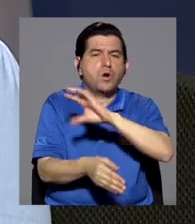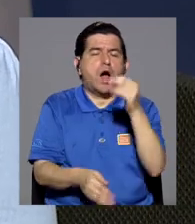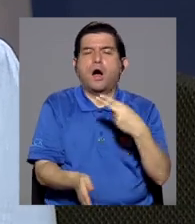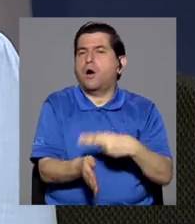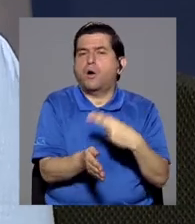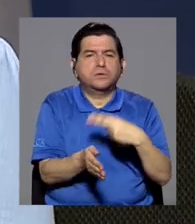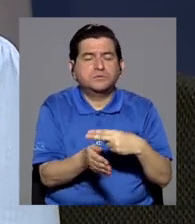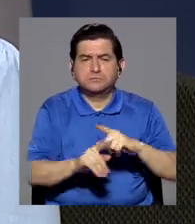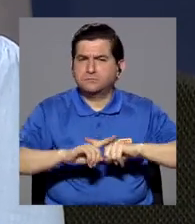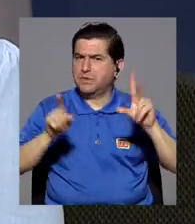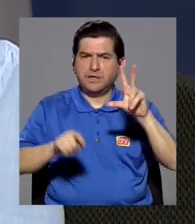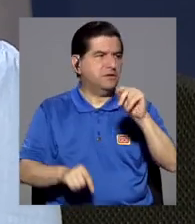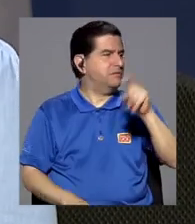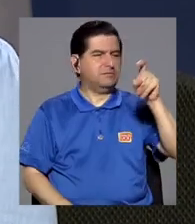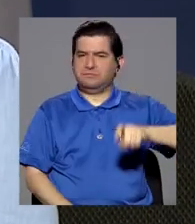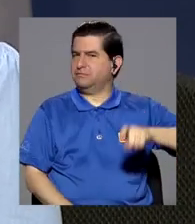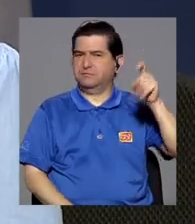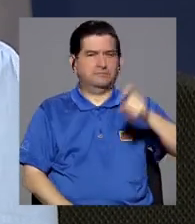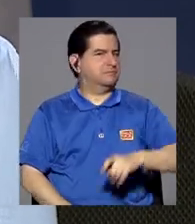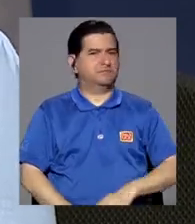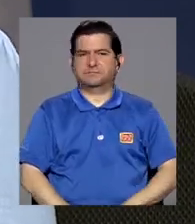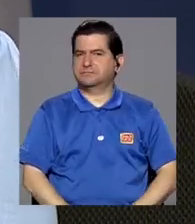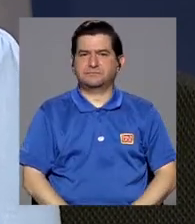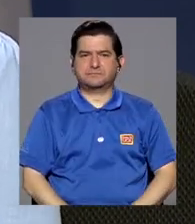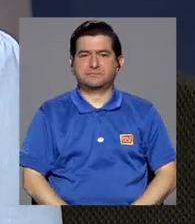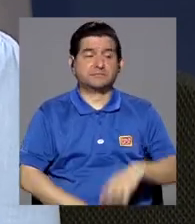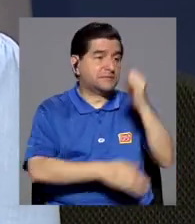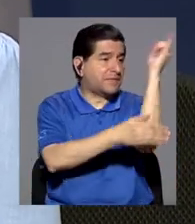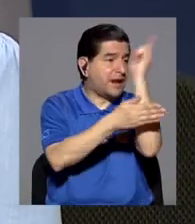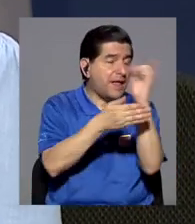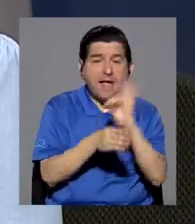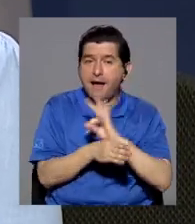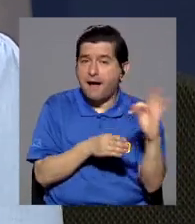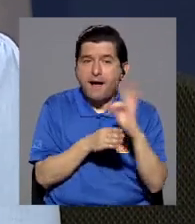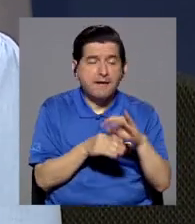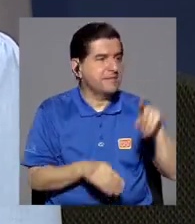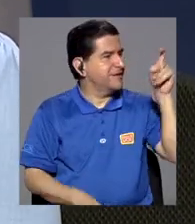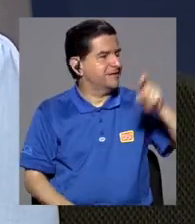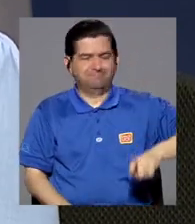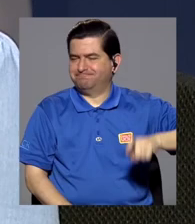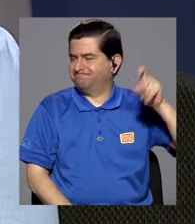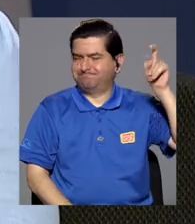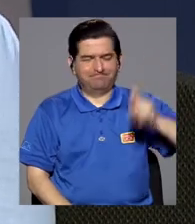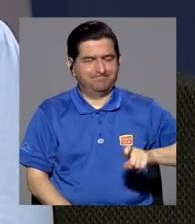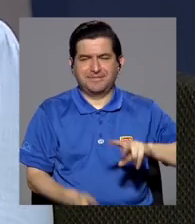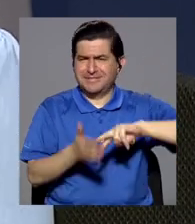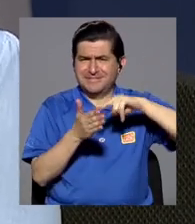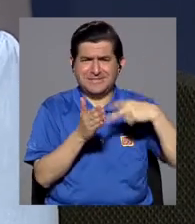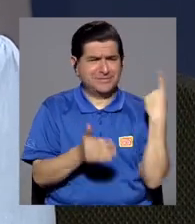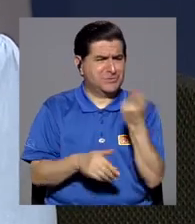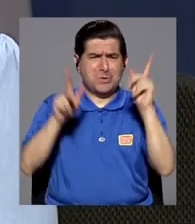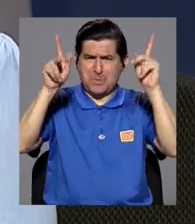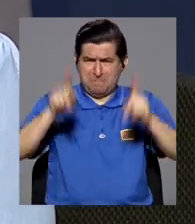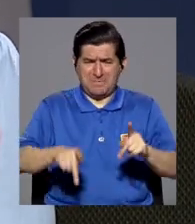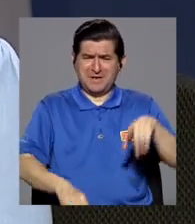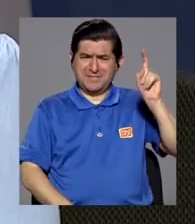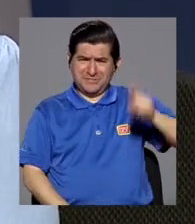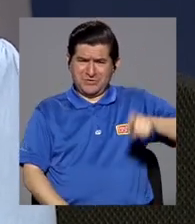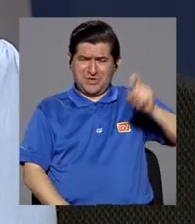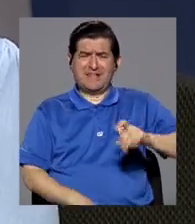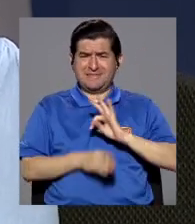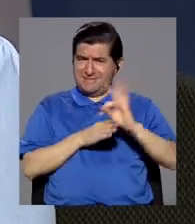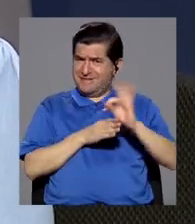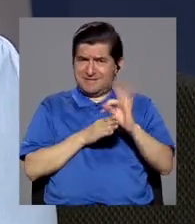hospital pero no no necesariamente la arteterapia no necesariamente es solo para personas que